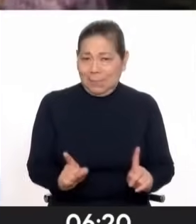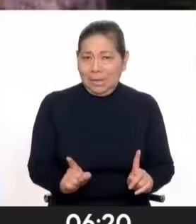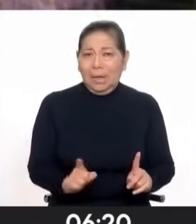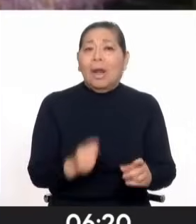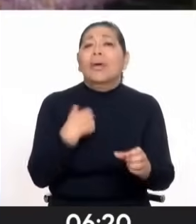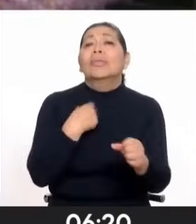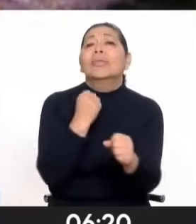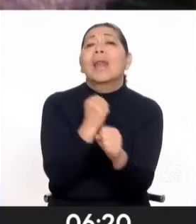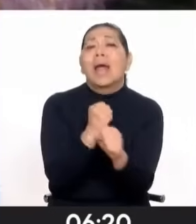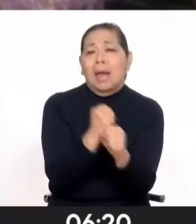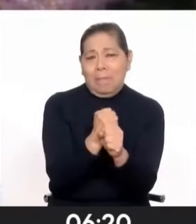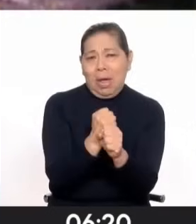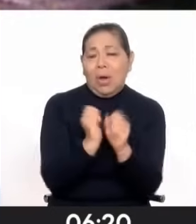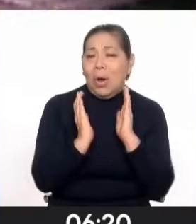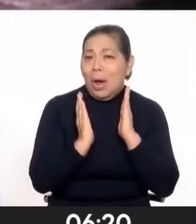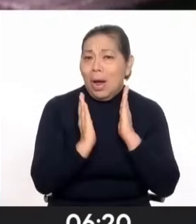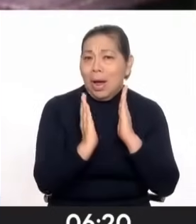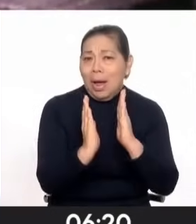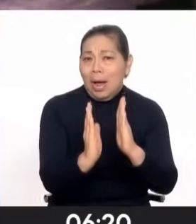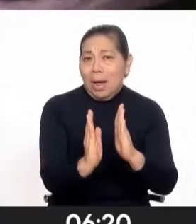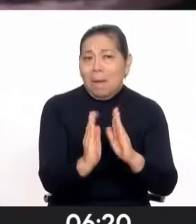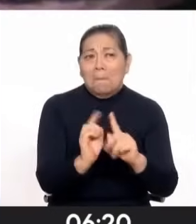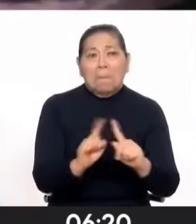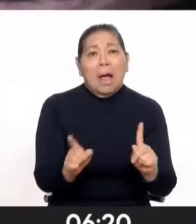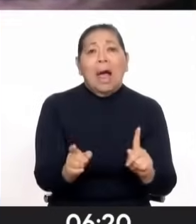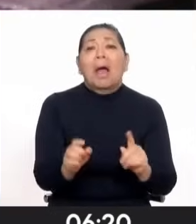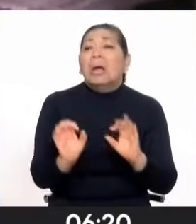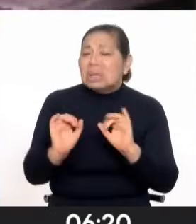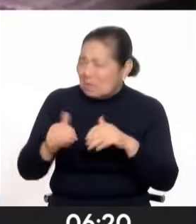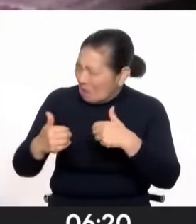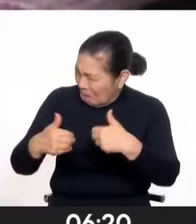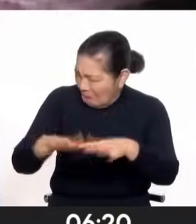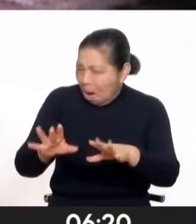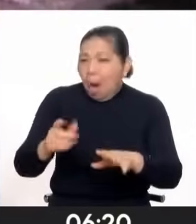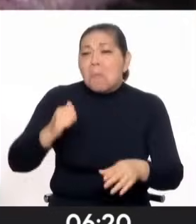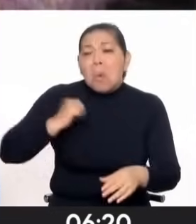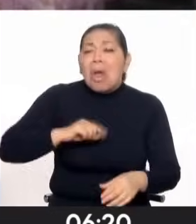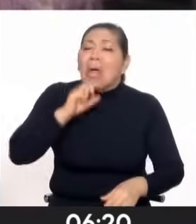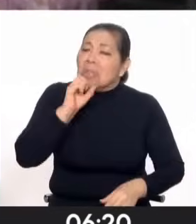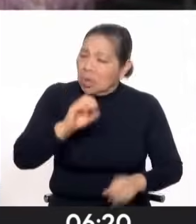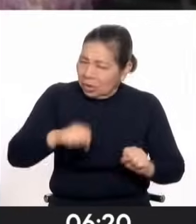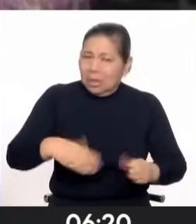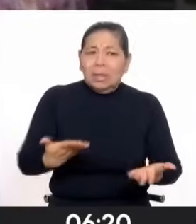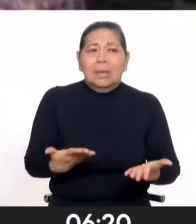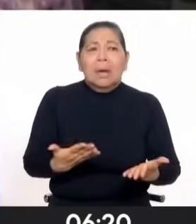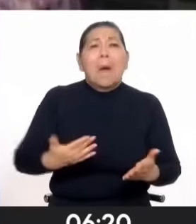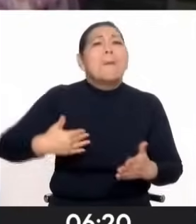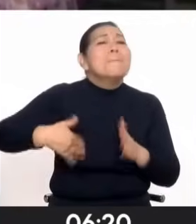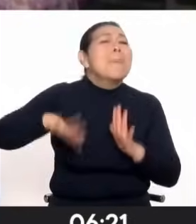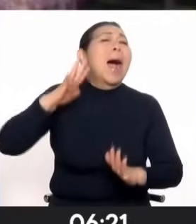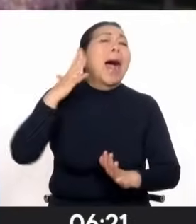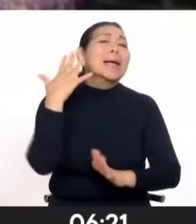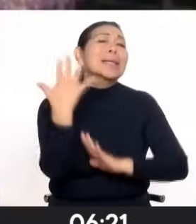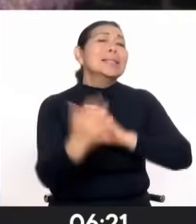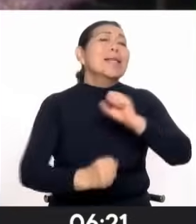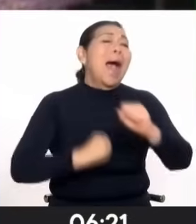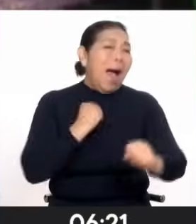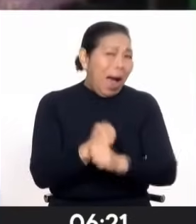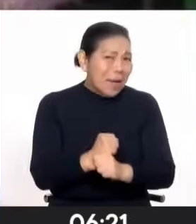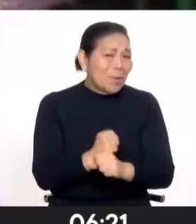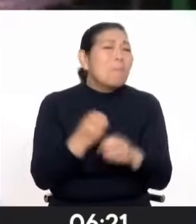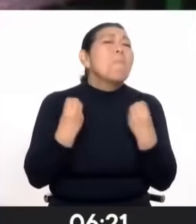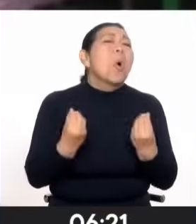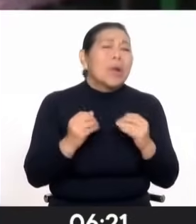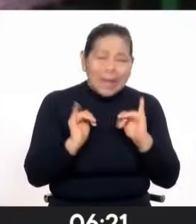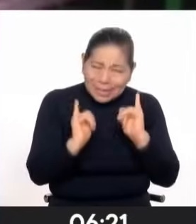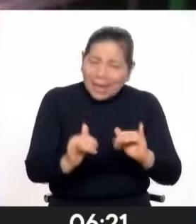pese a eso hemos estado trabajando, porque las mismas autoridades nos han dejado de trabajar, señor. Venimos trabajando acá más de 15 años. ¿Por qué